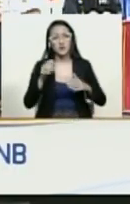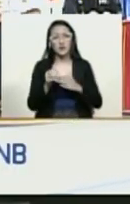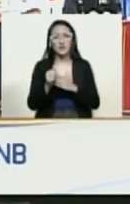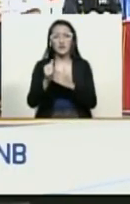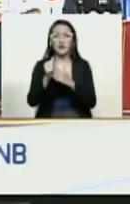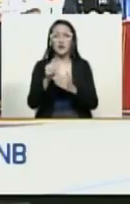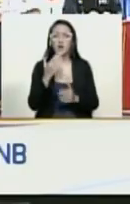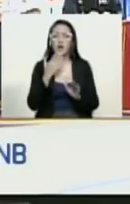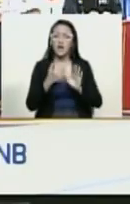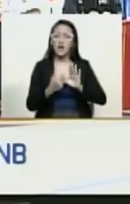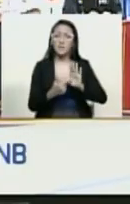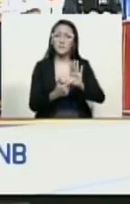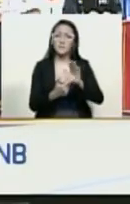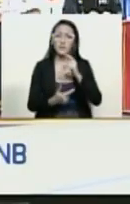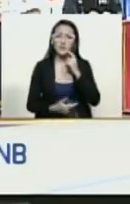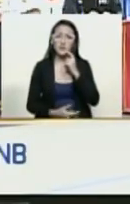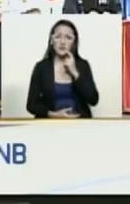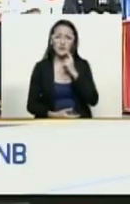liderazgo ejemplo,